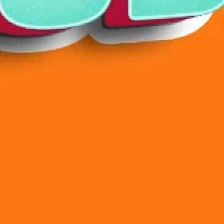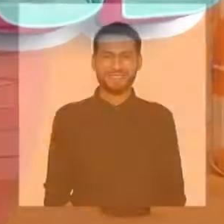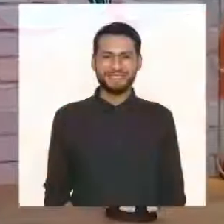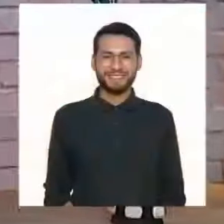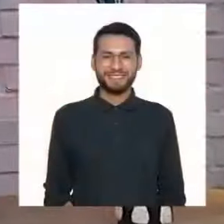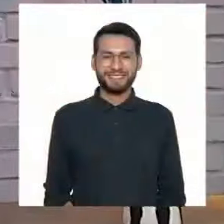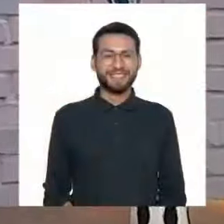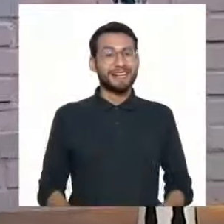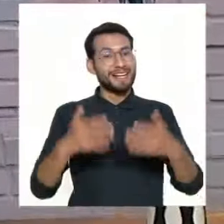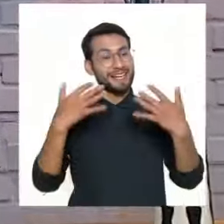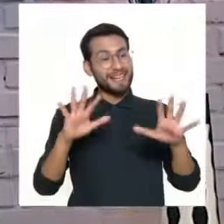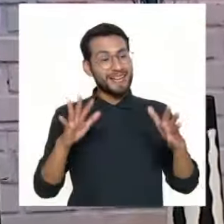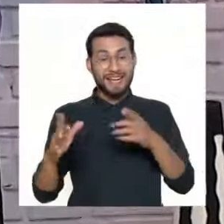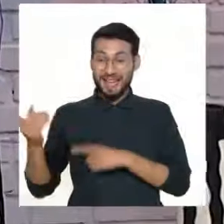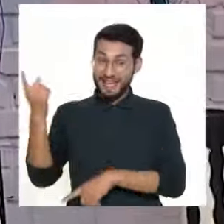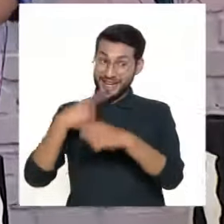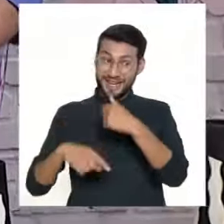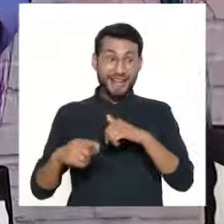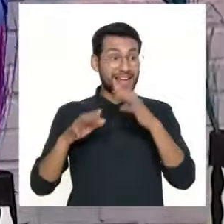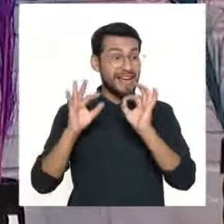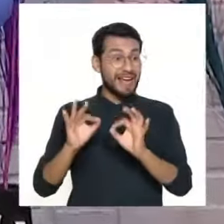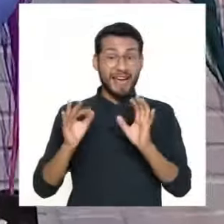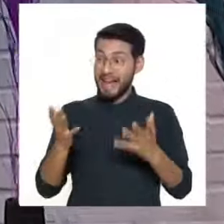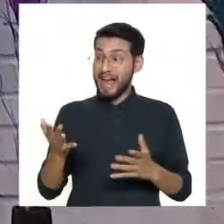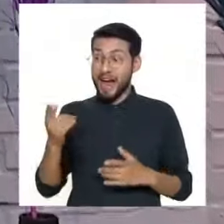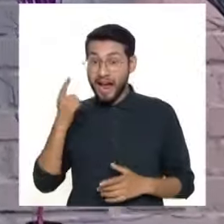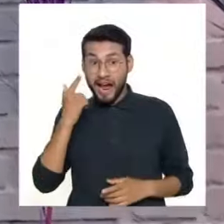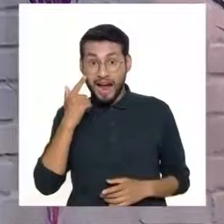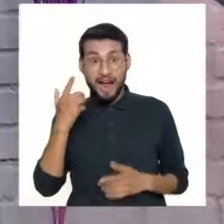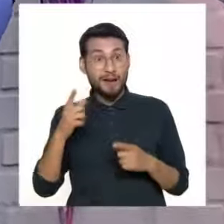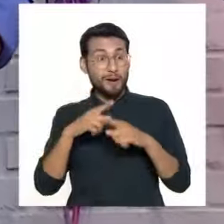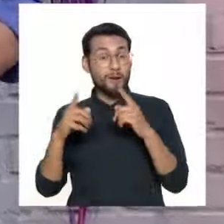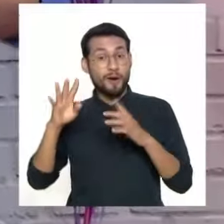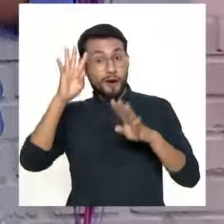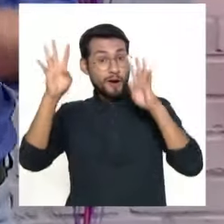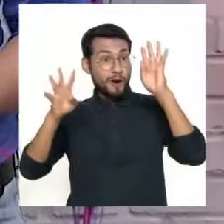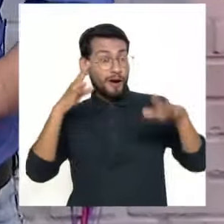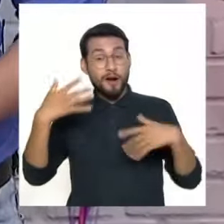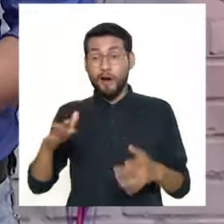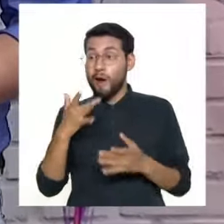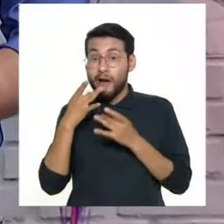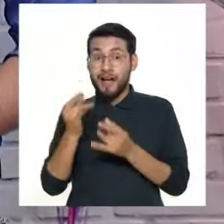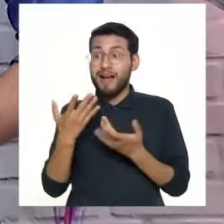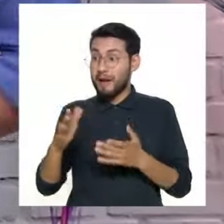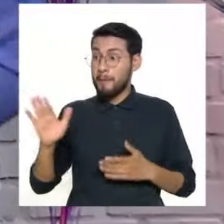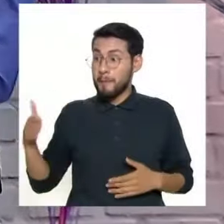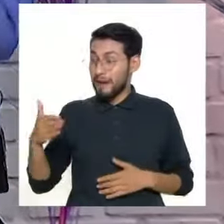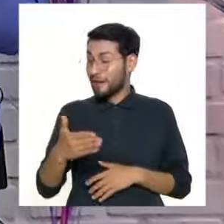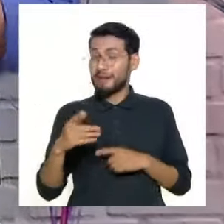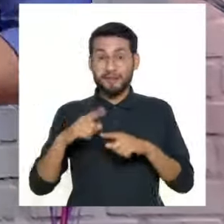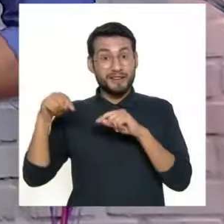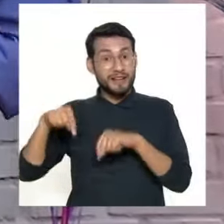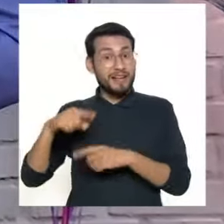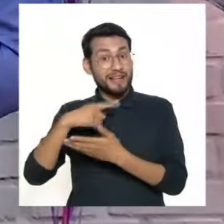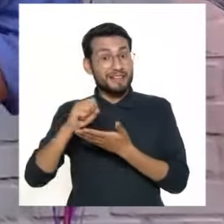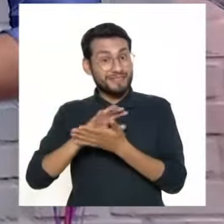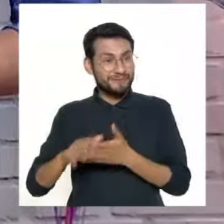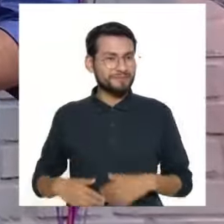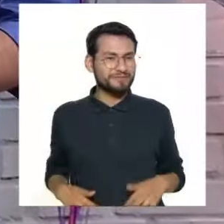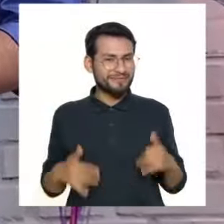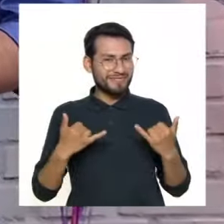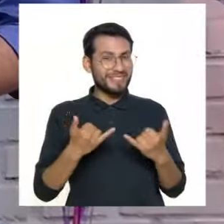seora ya estamos de regreso mi querida uchi vamos a conocer productos innovadores gourmet a base de pescados y mariscos para semana santa